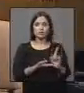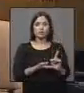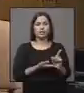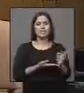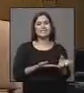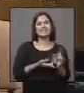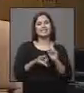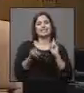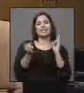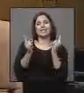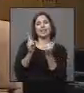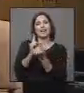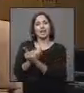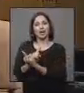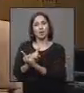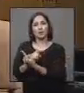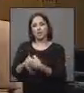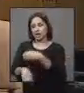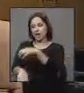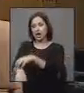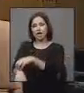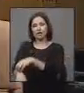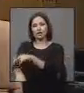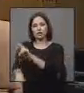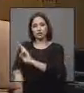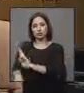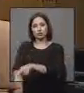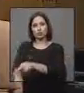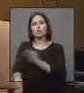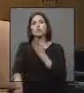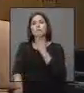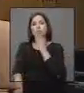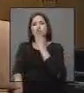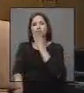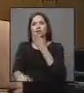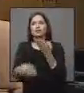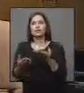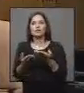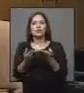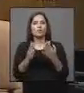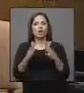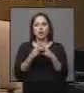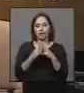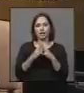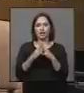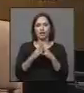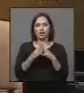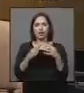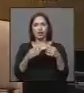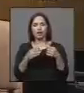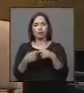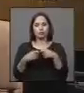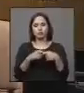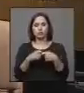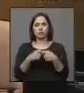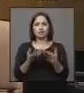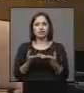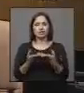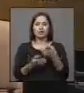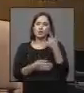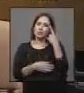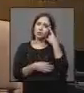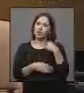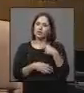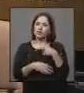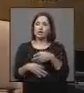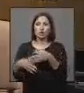a Magallanes. Fue una verdadera guerra, siendo completamente justificado que el Instituto